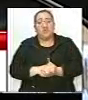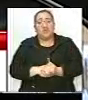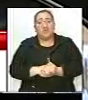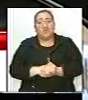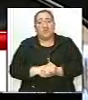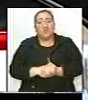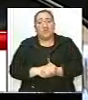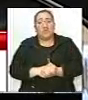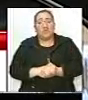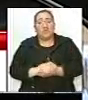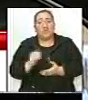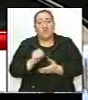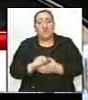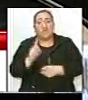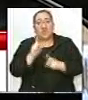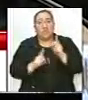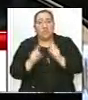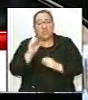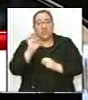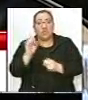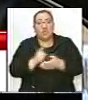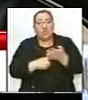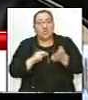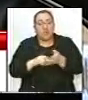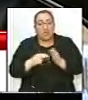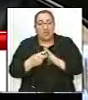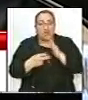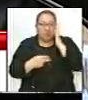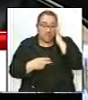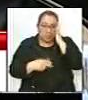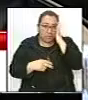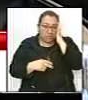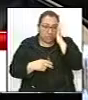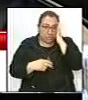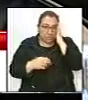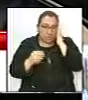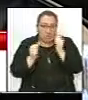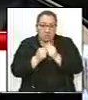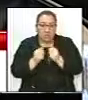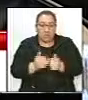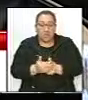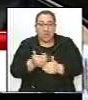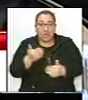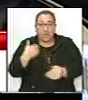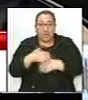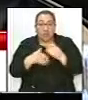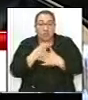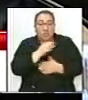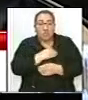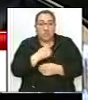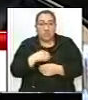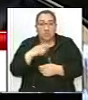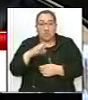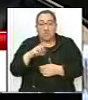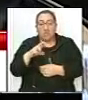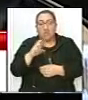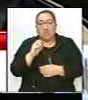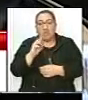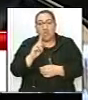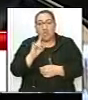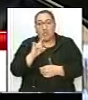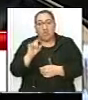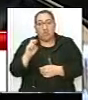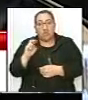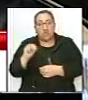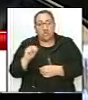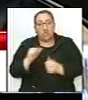mayores indicadores en torno a lo que significa la participación en el del Ministerio de la Producción en cada una